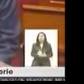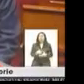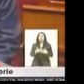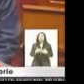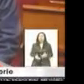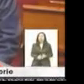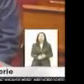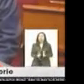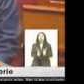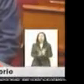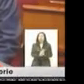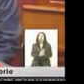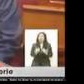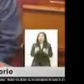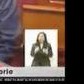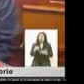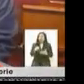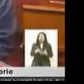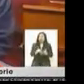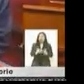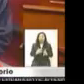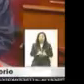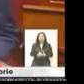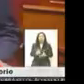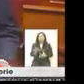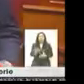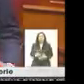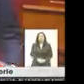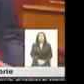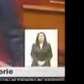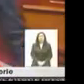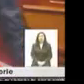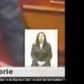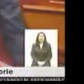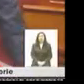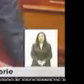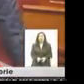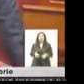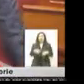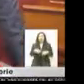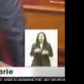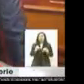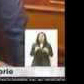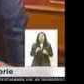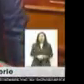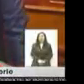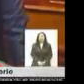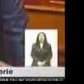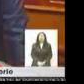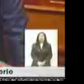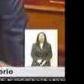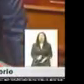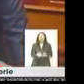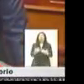plazo legal con el costo que suponga el pedido. Se exceptúan las informaciones